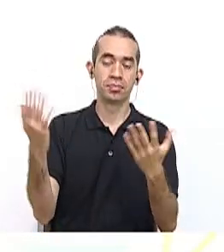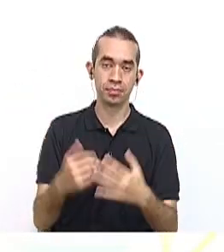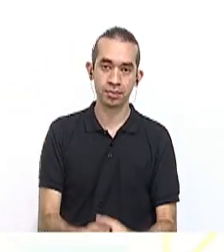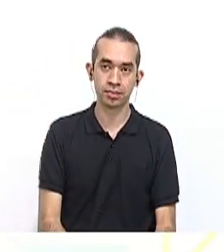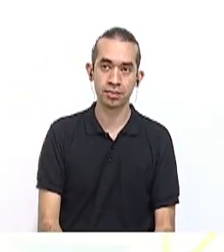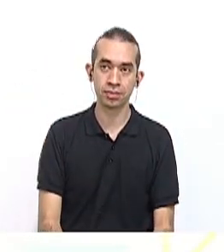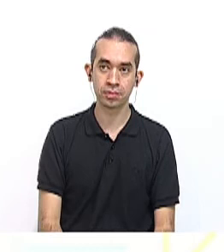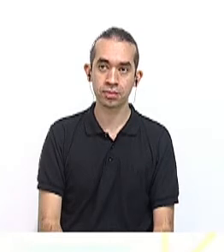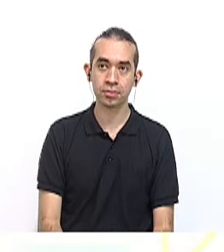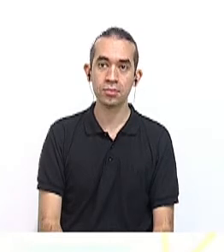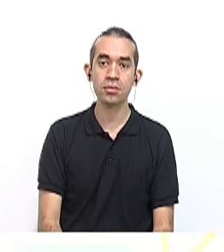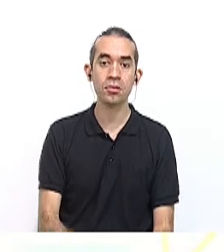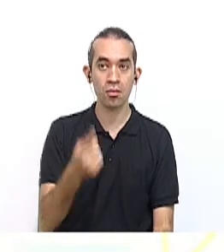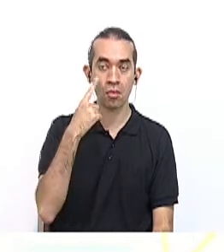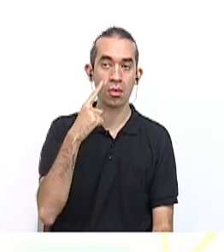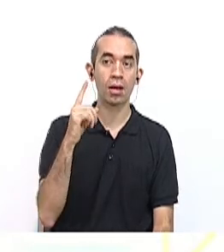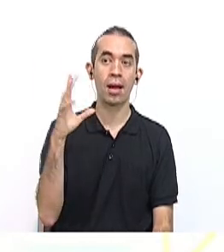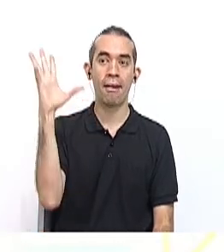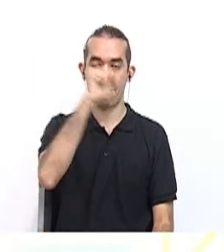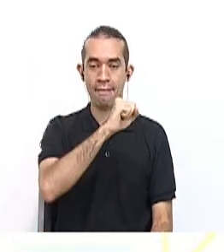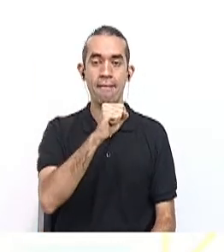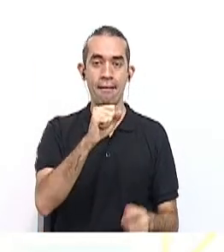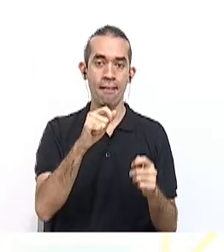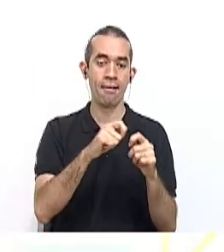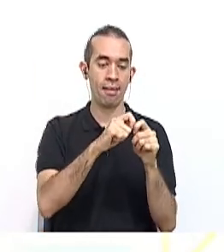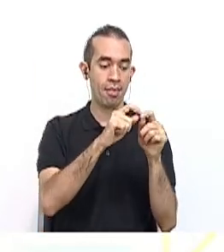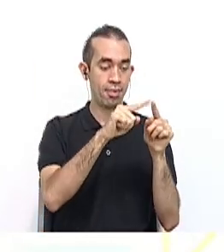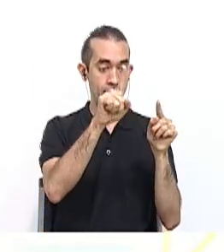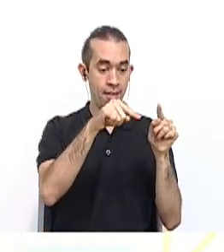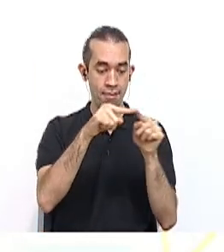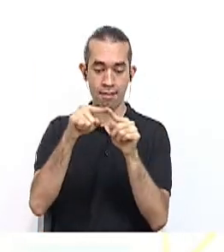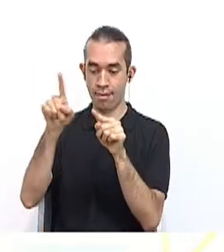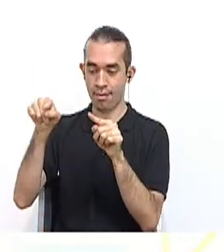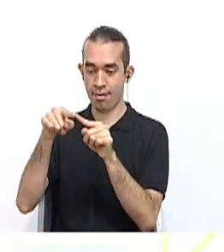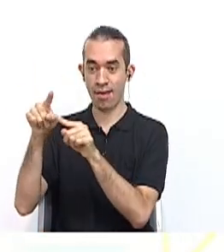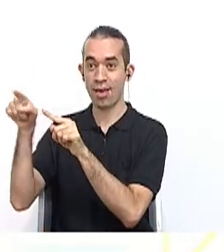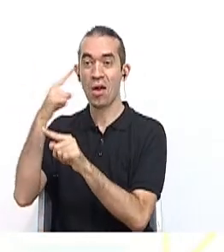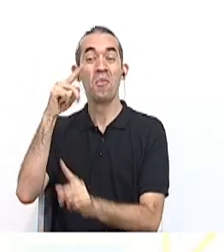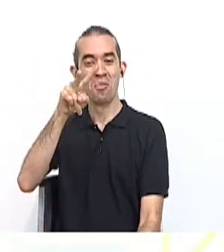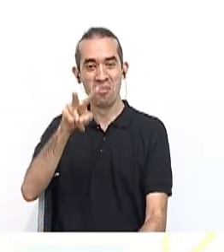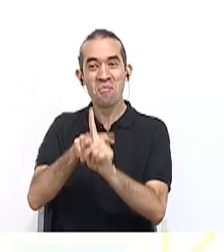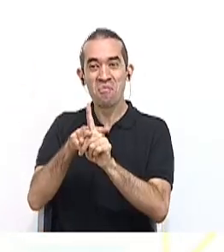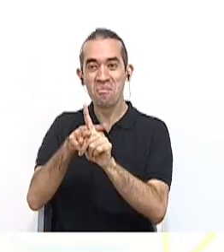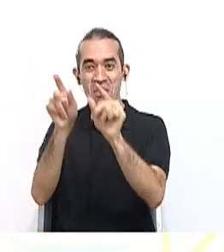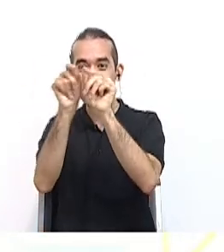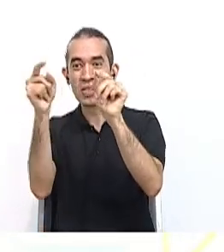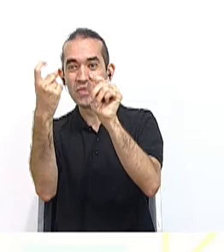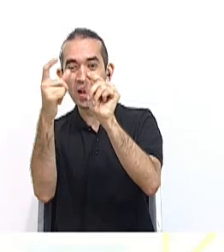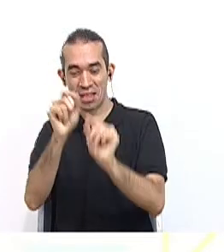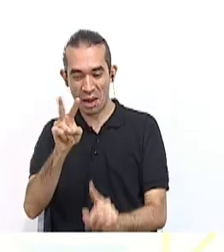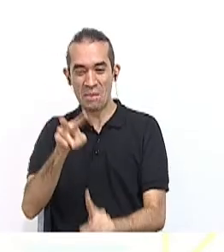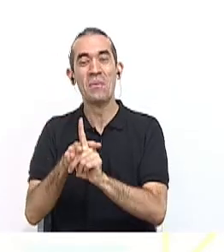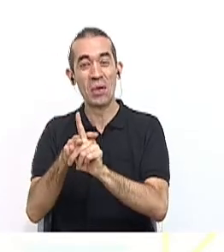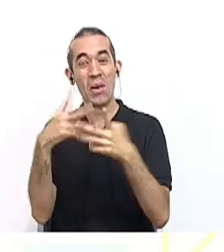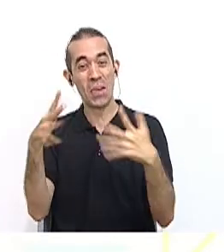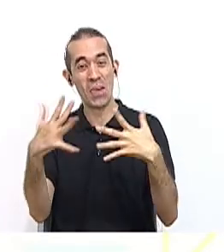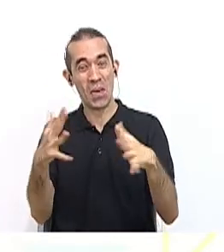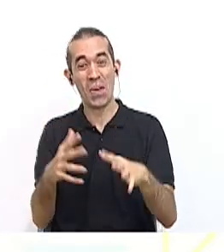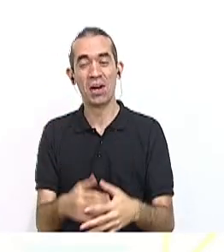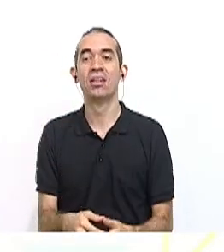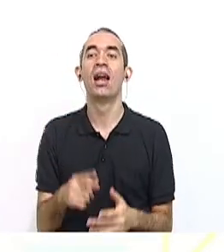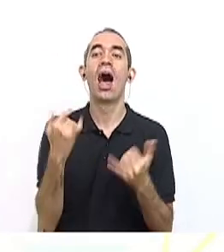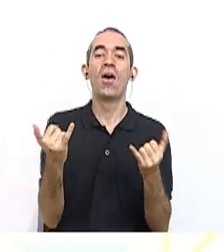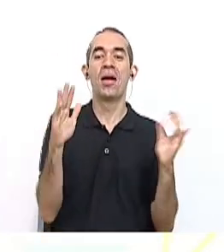Entonces, sacamos los triángulos. Ahí apareció la medida. Entonces, vamos a